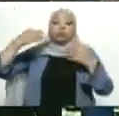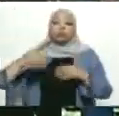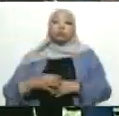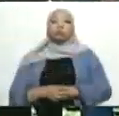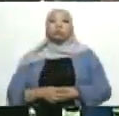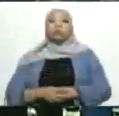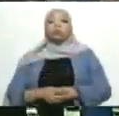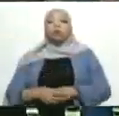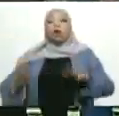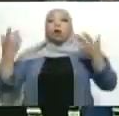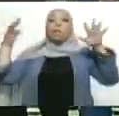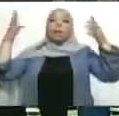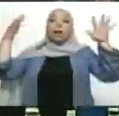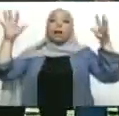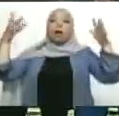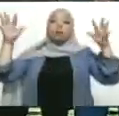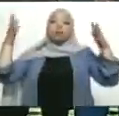Denle un aplauso, pues.